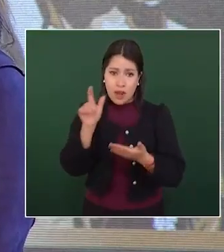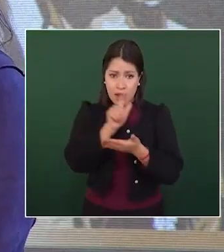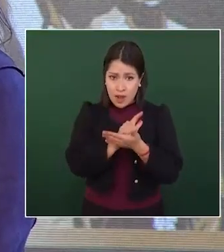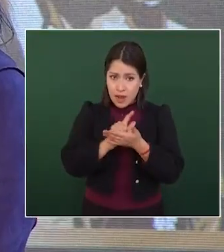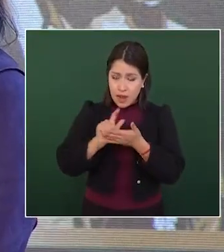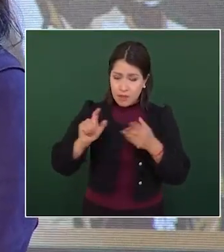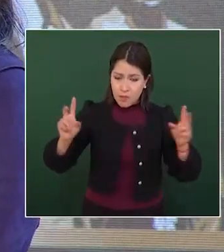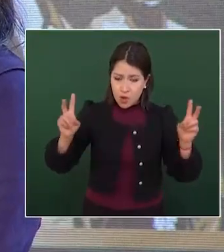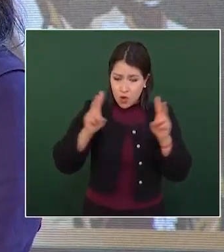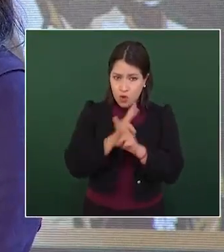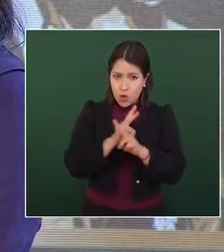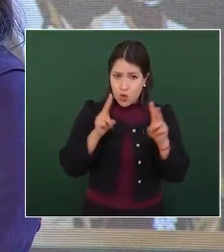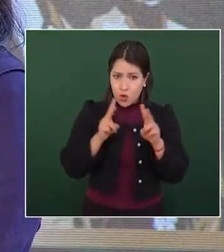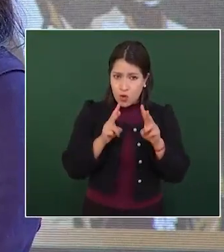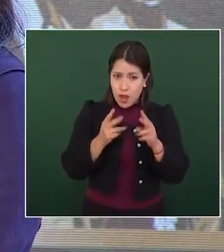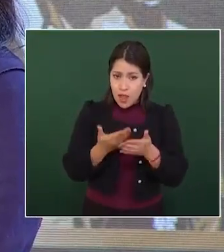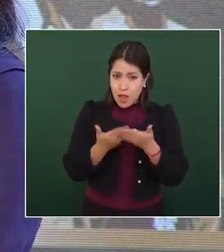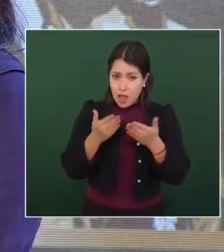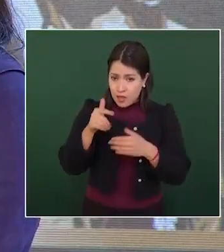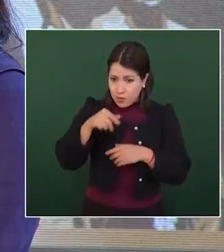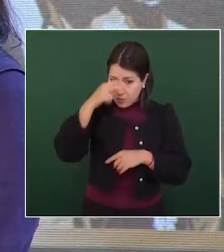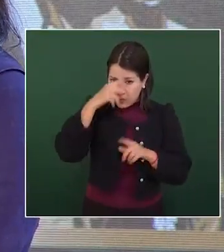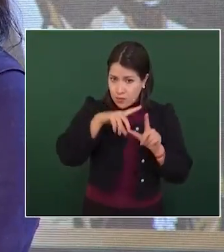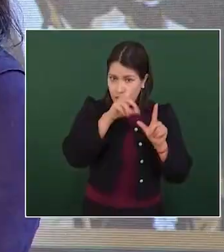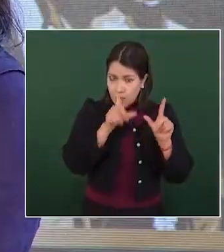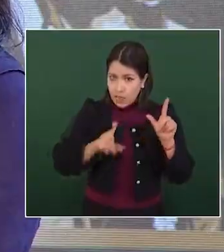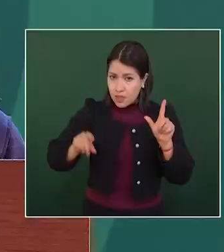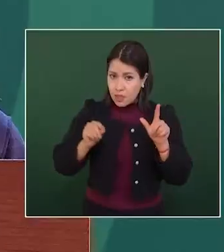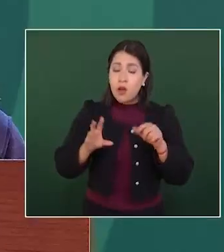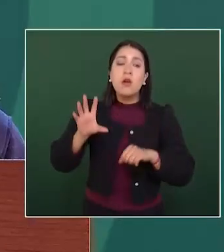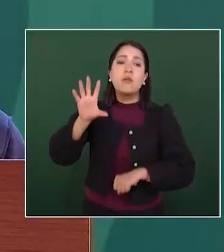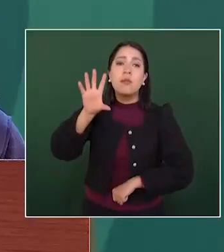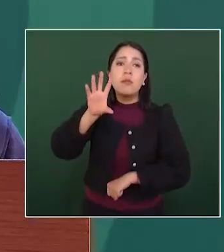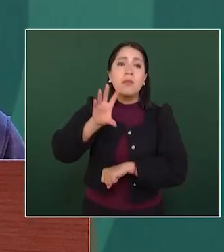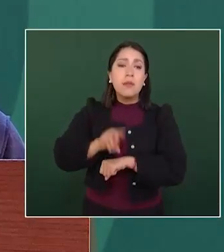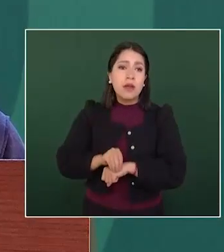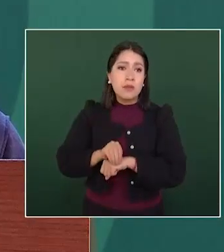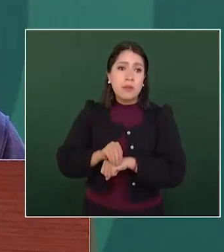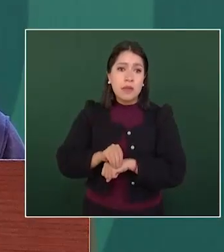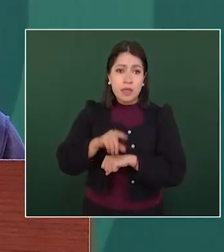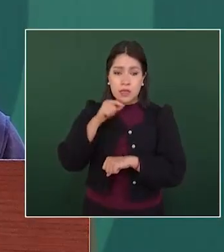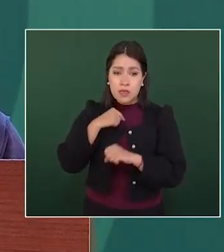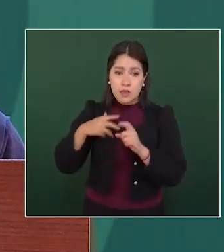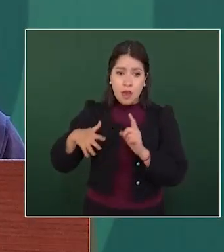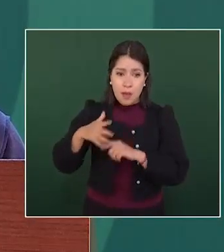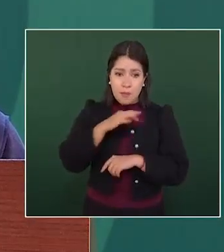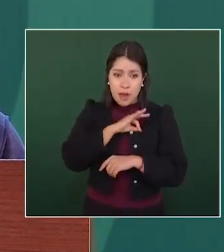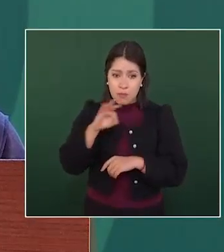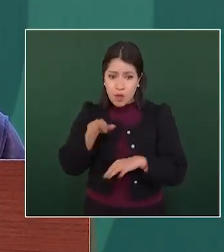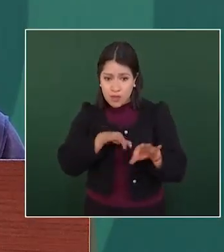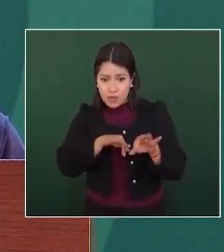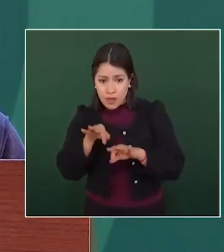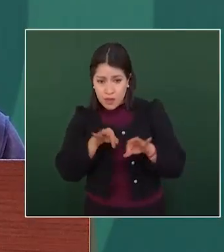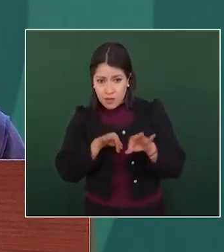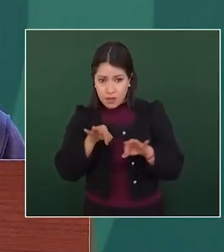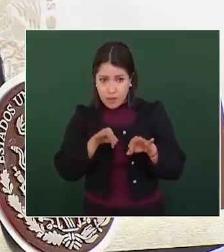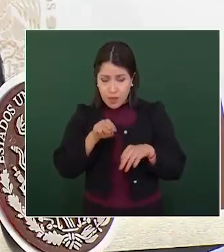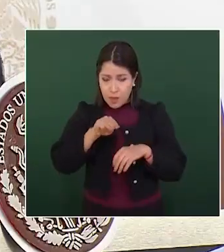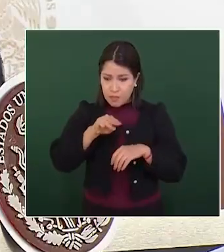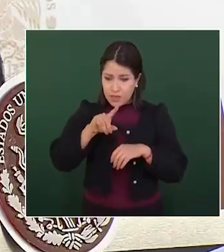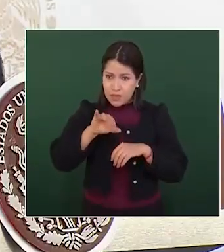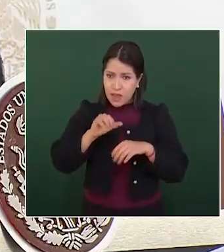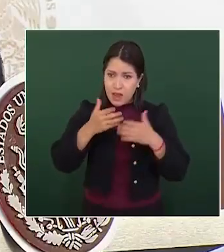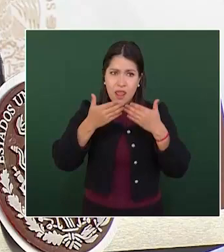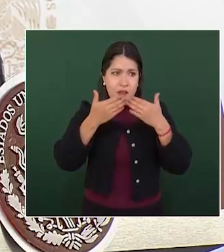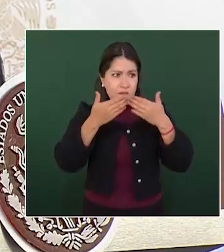el aire. Hoy en México no se dan autorizaciones ambientales para minería a cielo abierto.